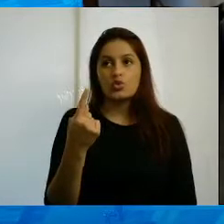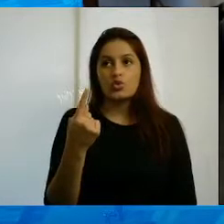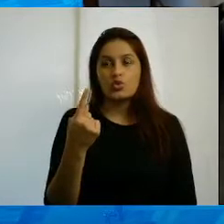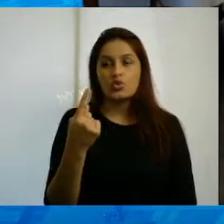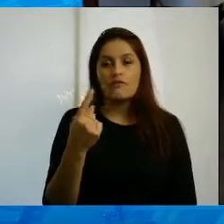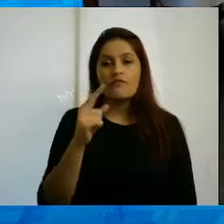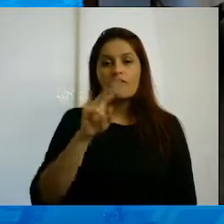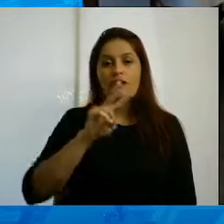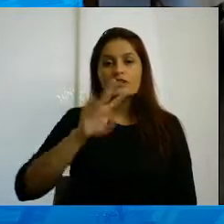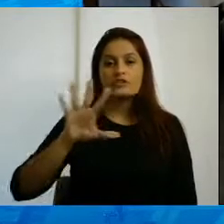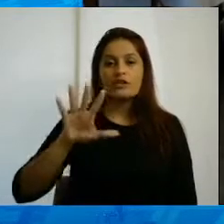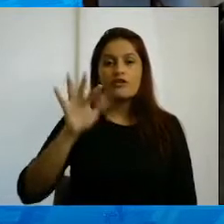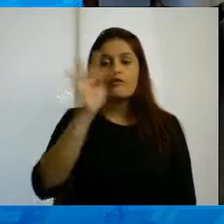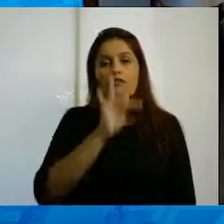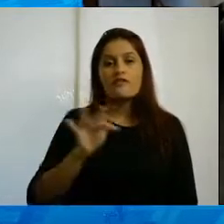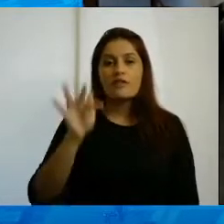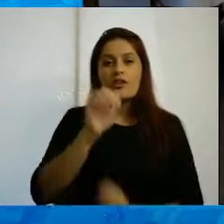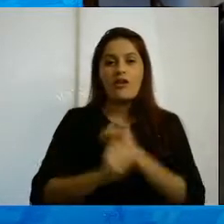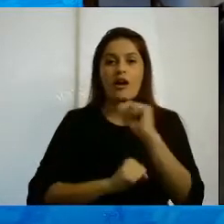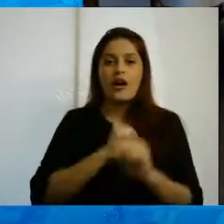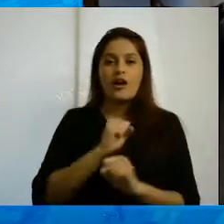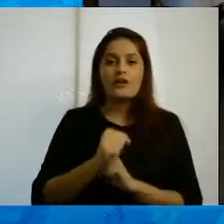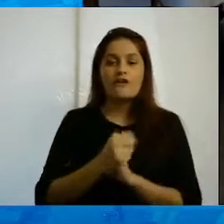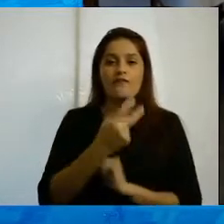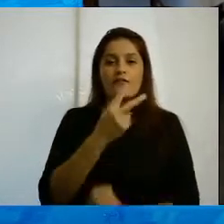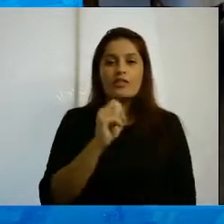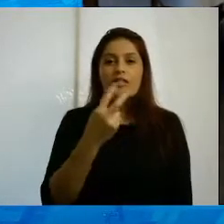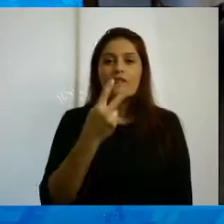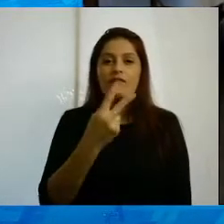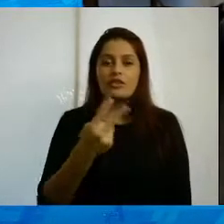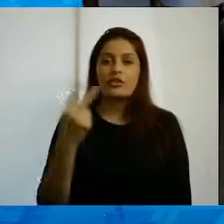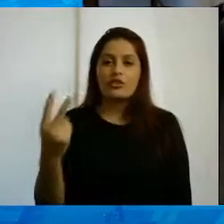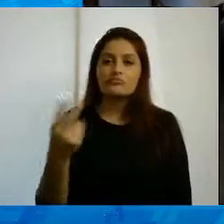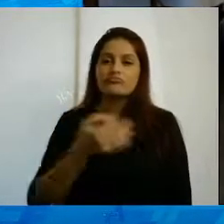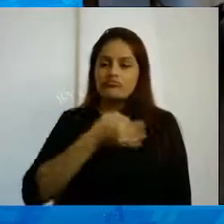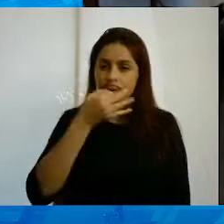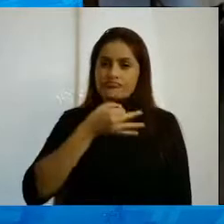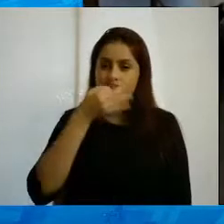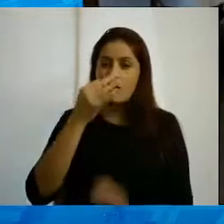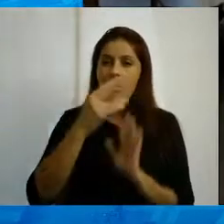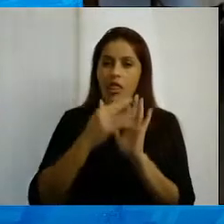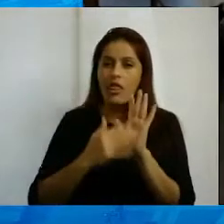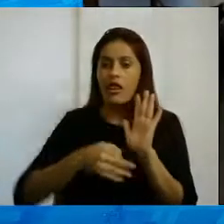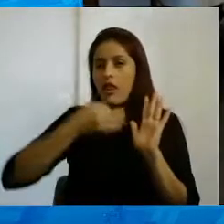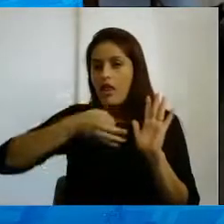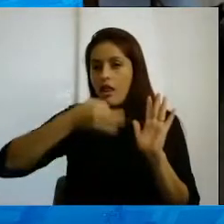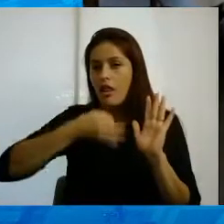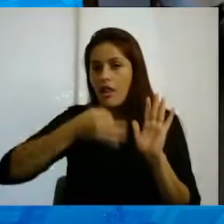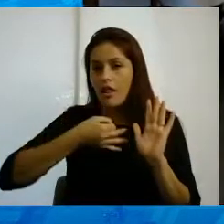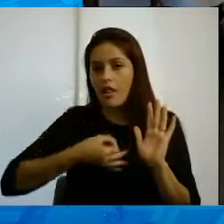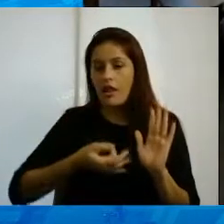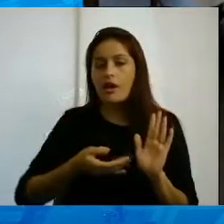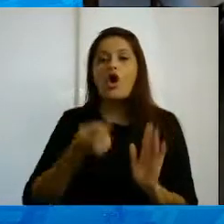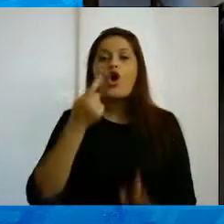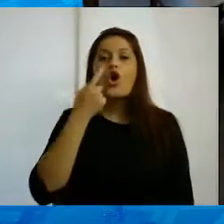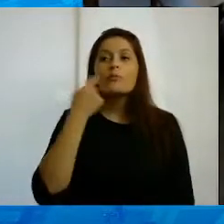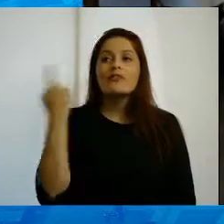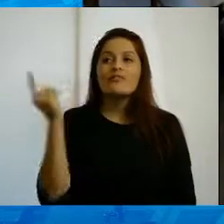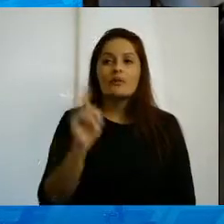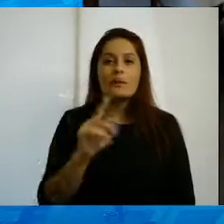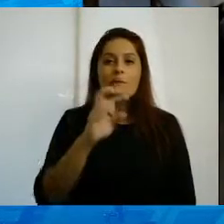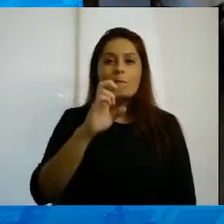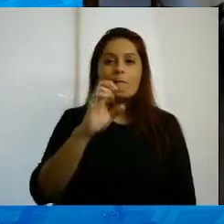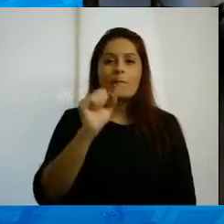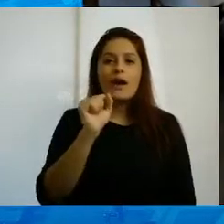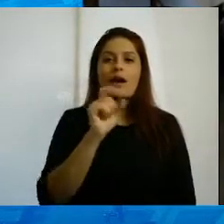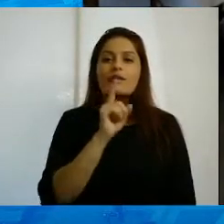25 de febrero del 2022, que se nos expuso en extenso también por parte del director de control, don Patricio Retamal.